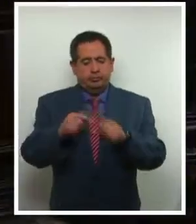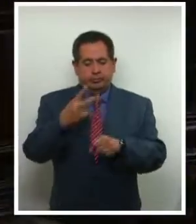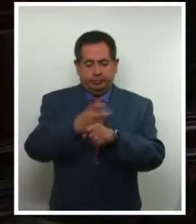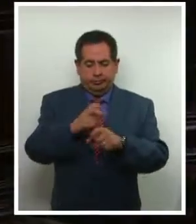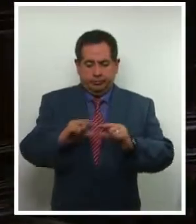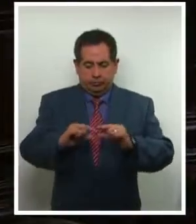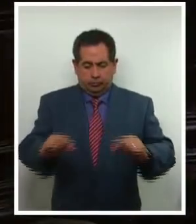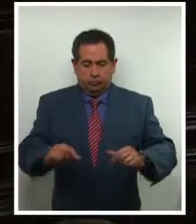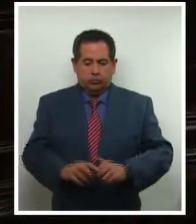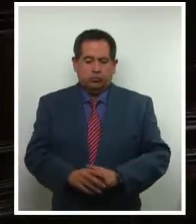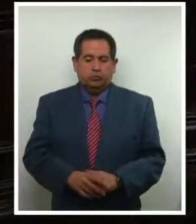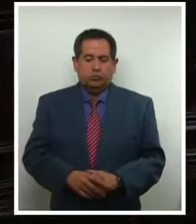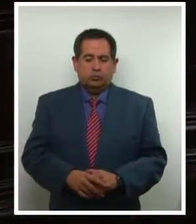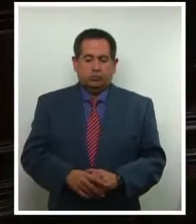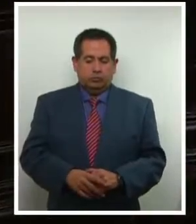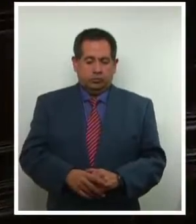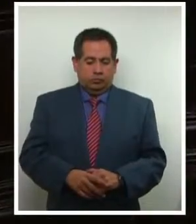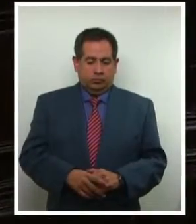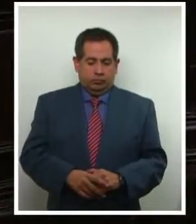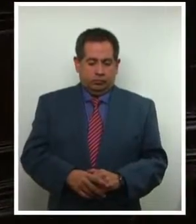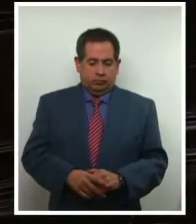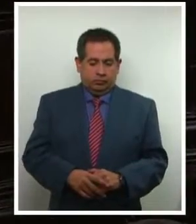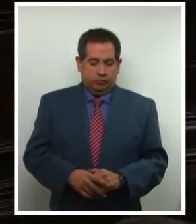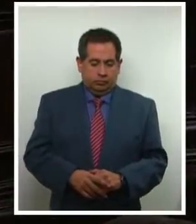segundo. Tercero, ¿no?